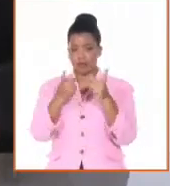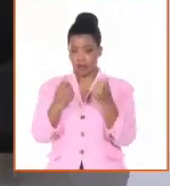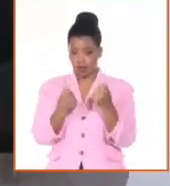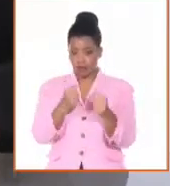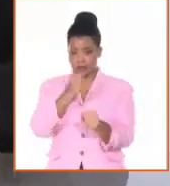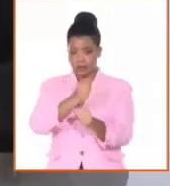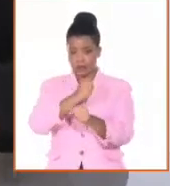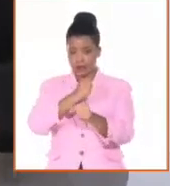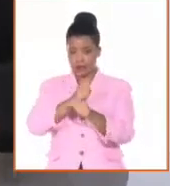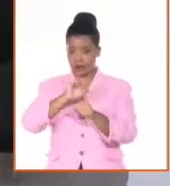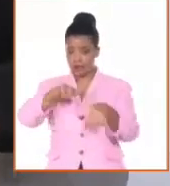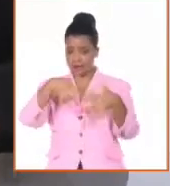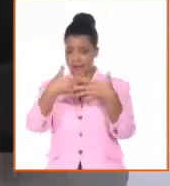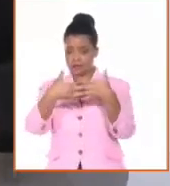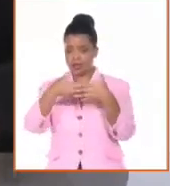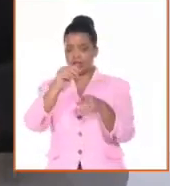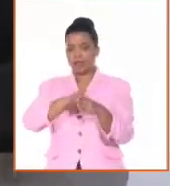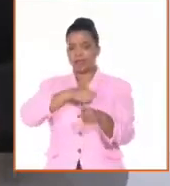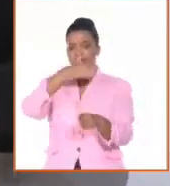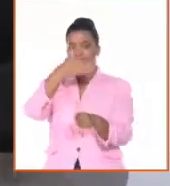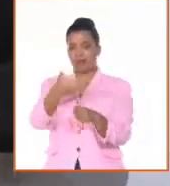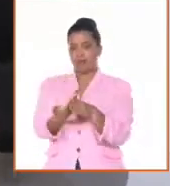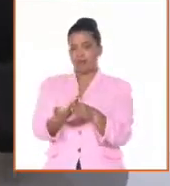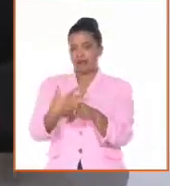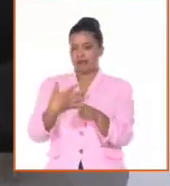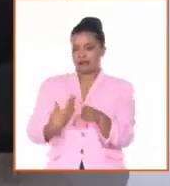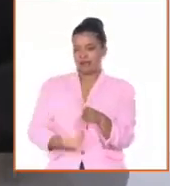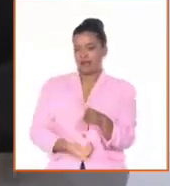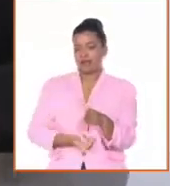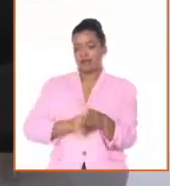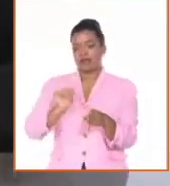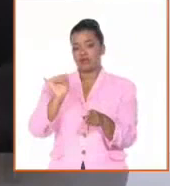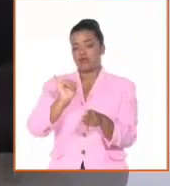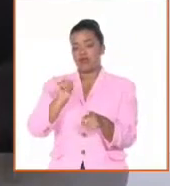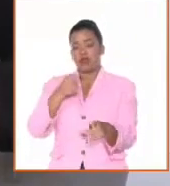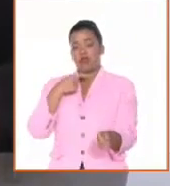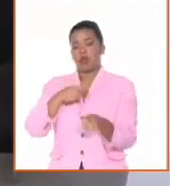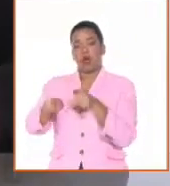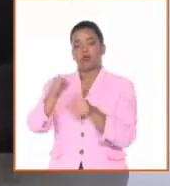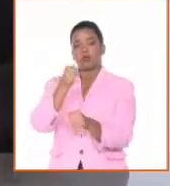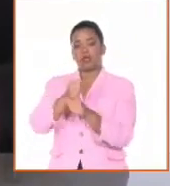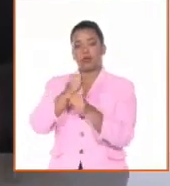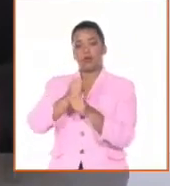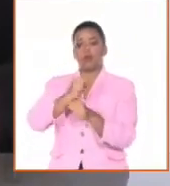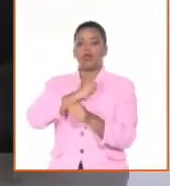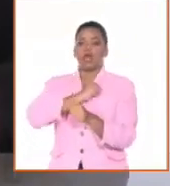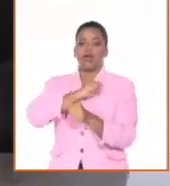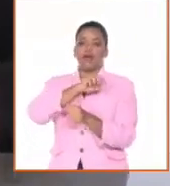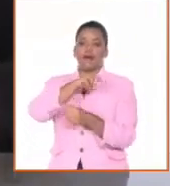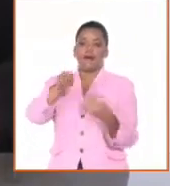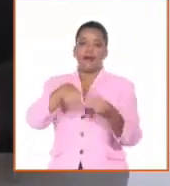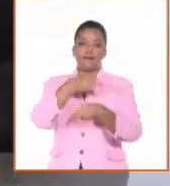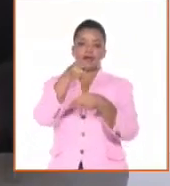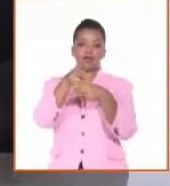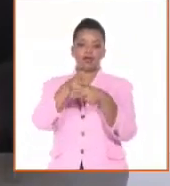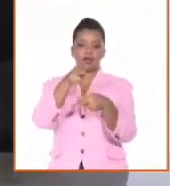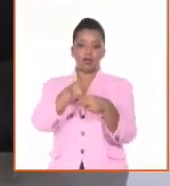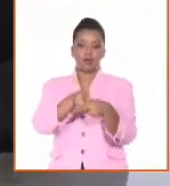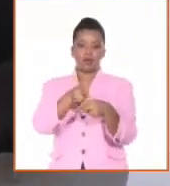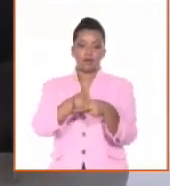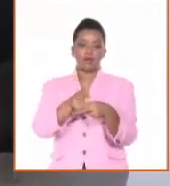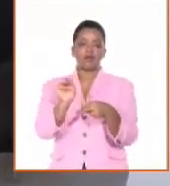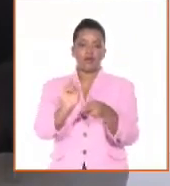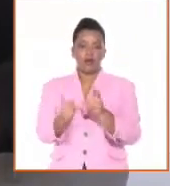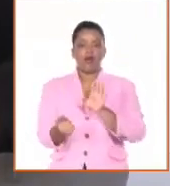ellos se iban a dedicar y bueno ahora han encontrado otra oportunidad No por Por así decirlo y